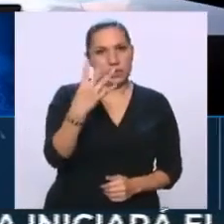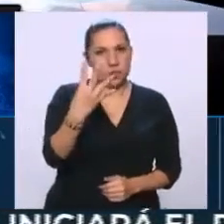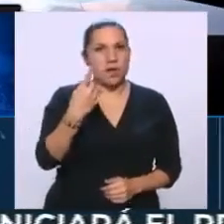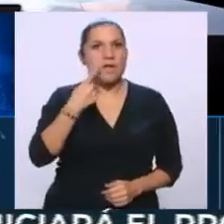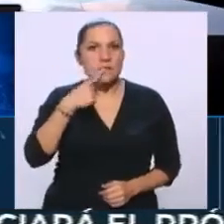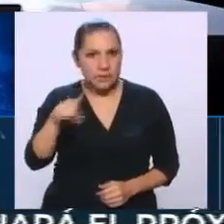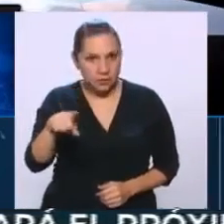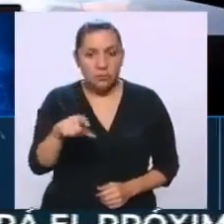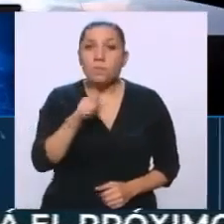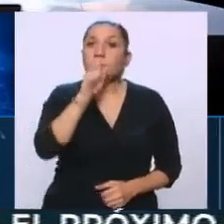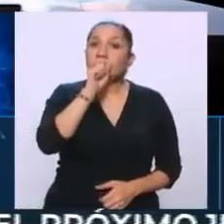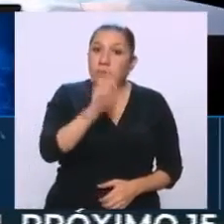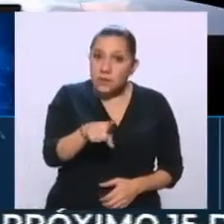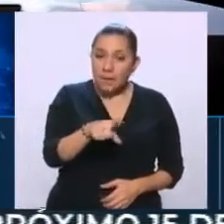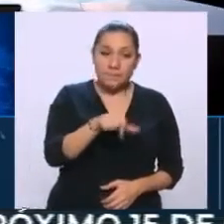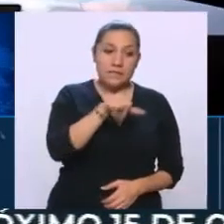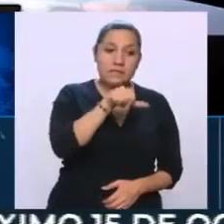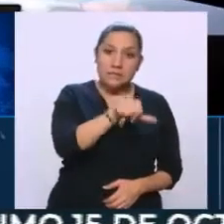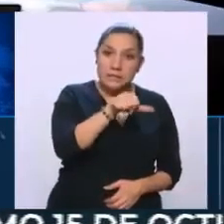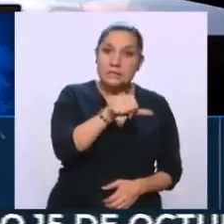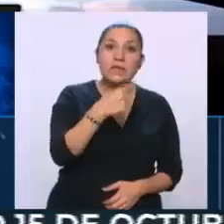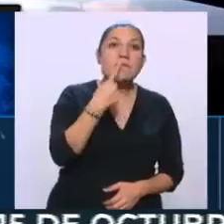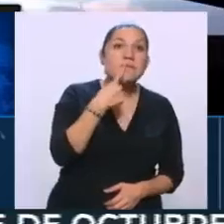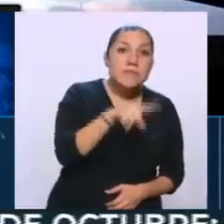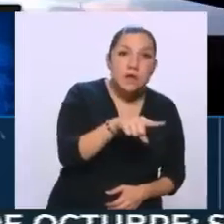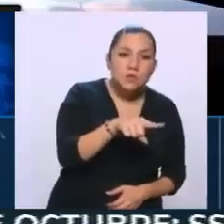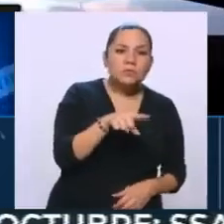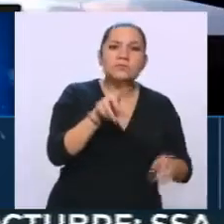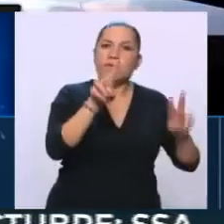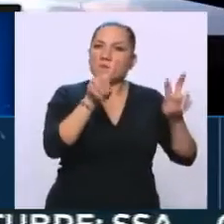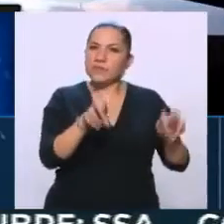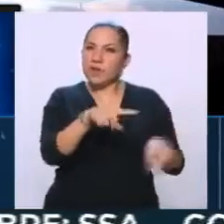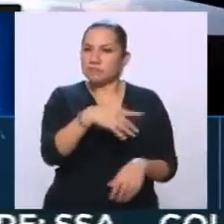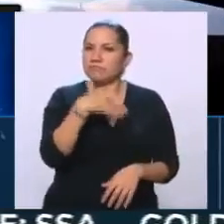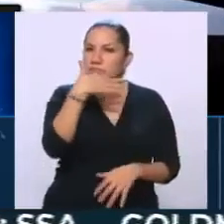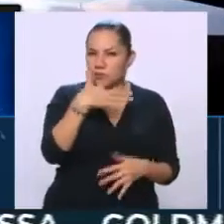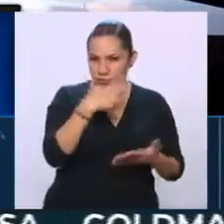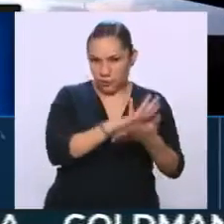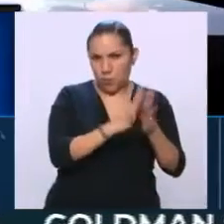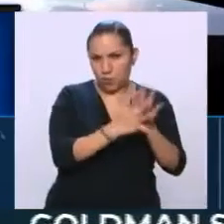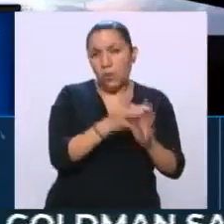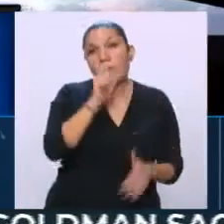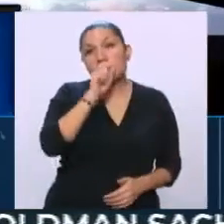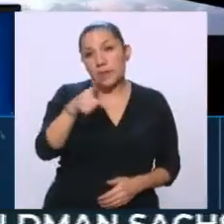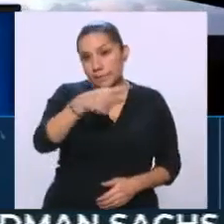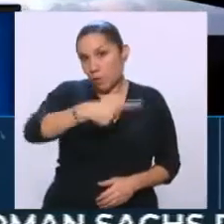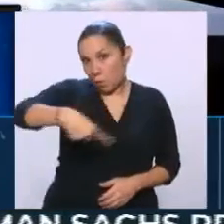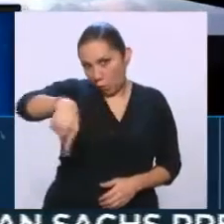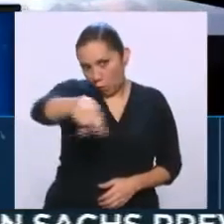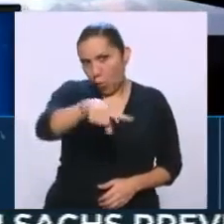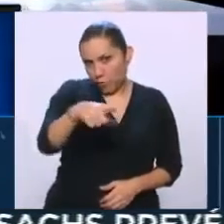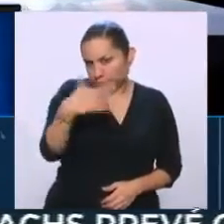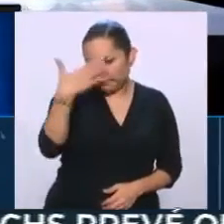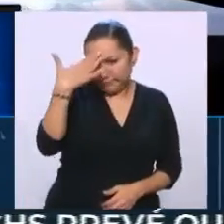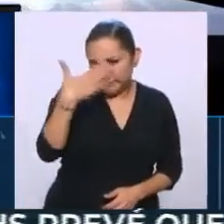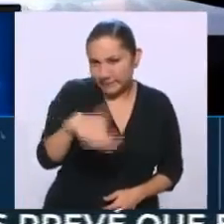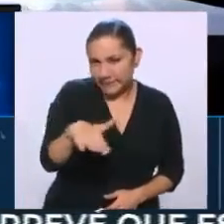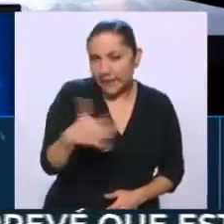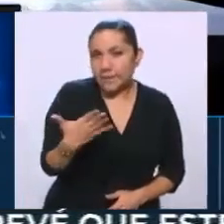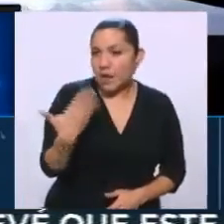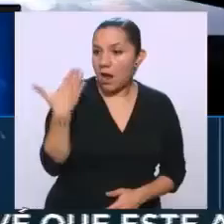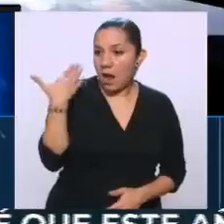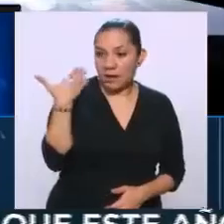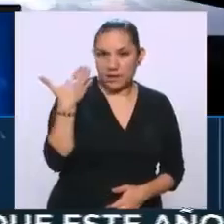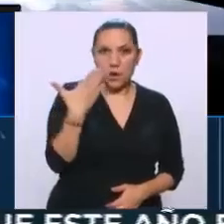también 16 denuncias bajo el rubro de delitos de corrupción y como ustedes lo saben perfectamente bien, en los primeros días del mes de